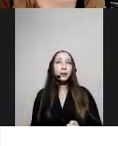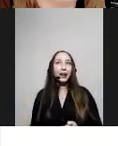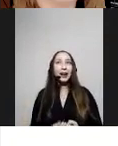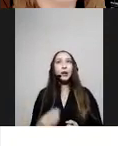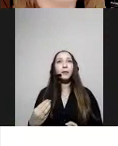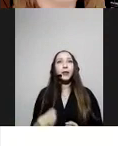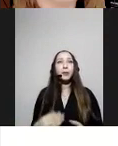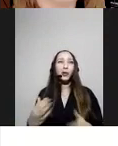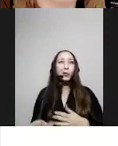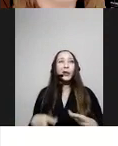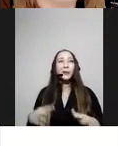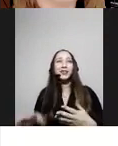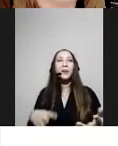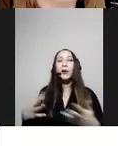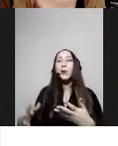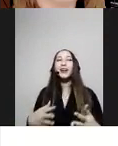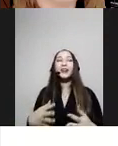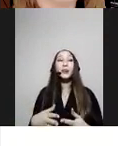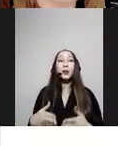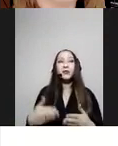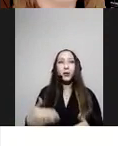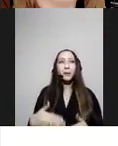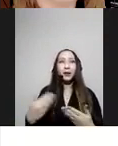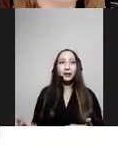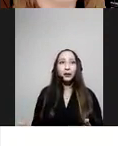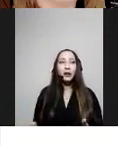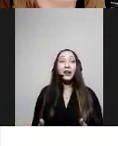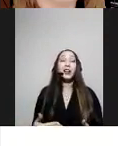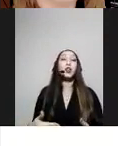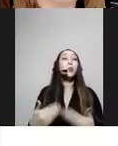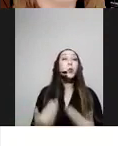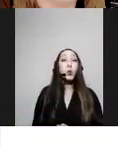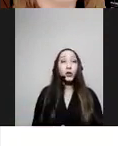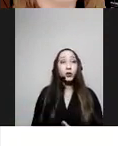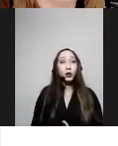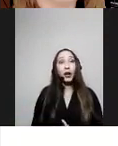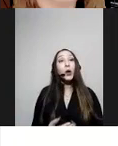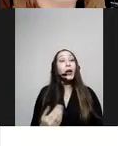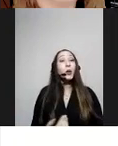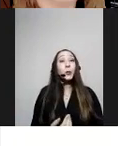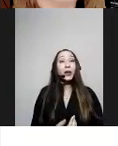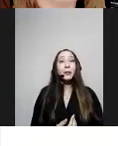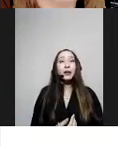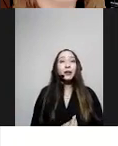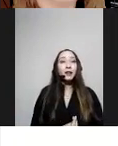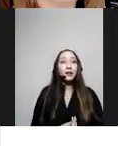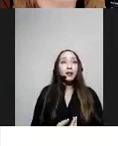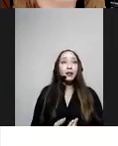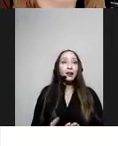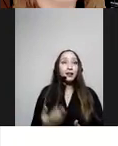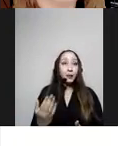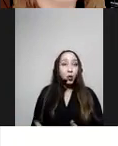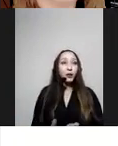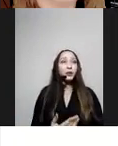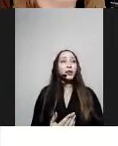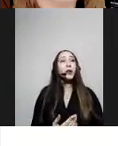ser aplicable. Empezó como una especie de broma y luego lo fueron aplicando y les dio muy buenos resultados. Es un programa